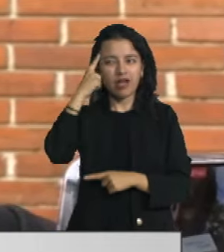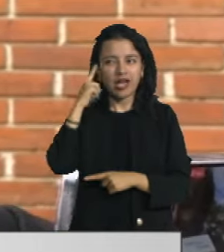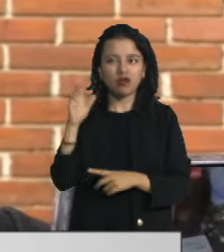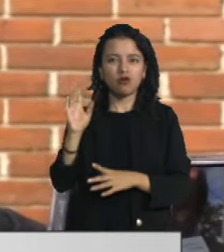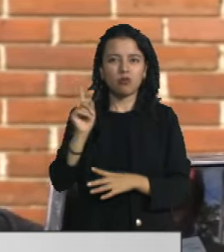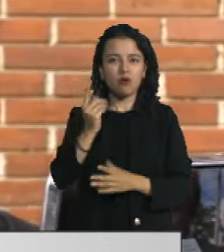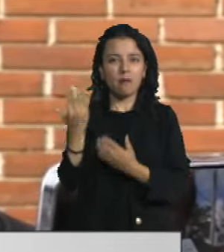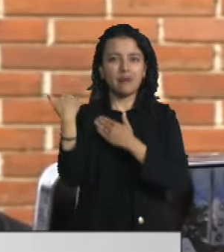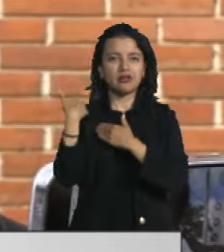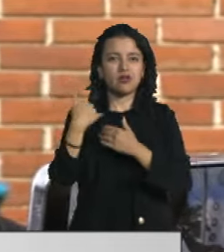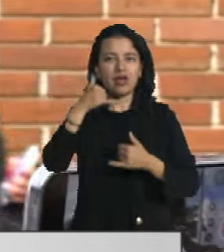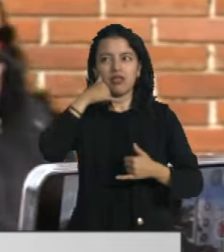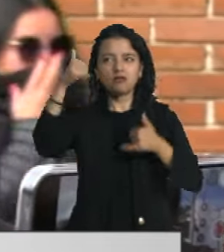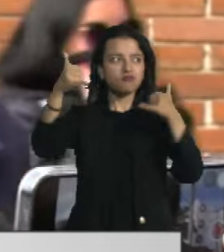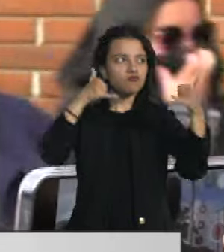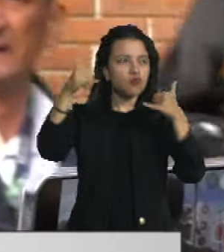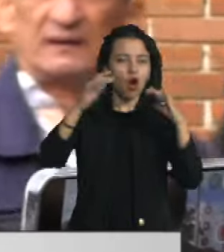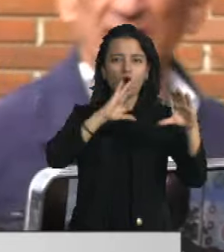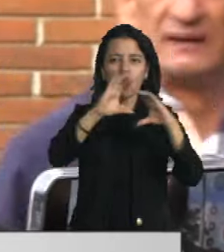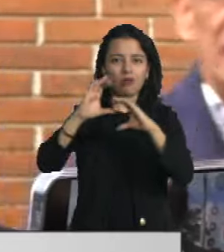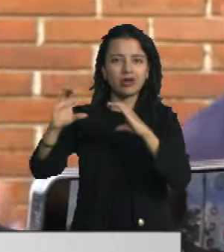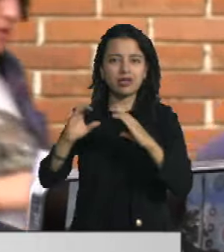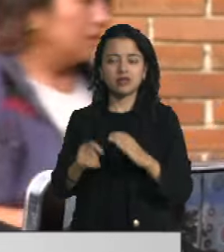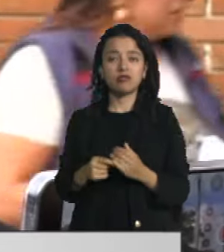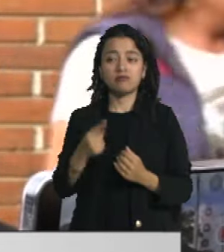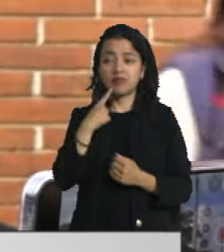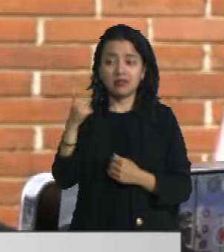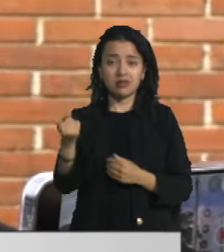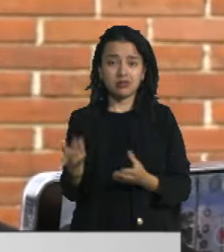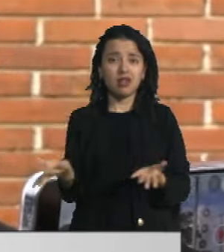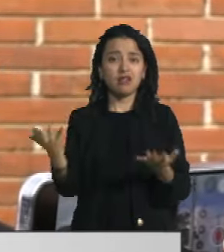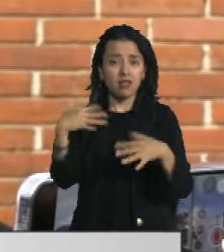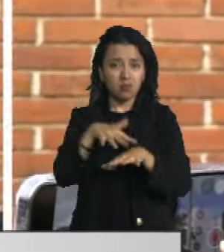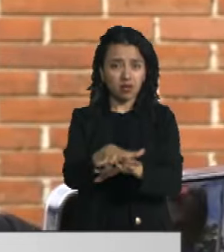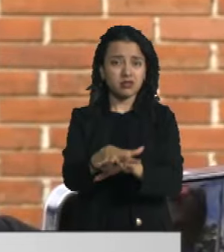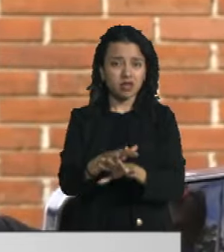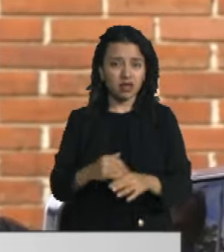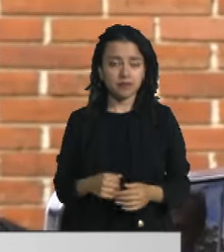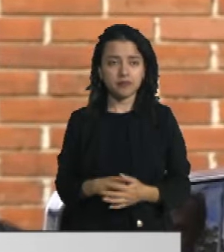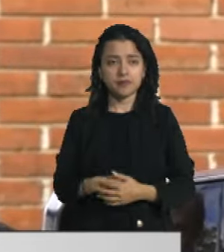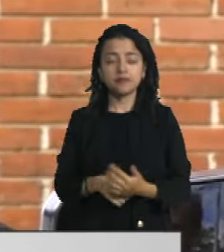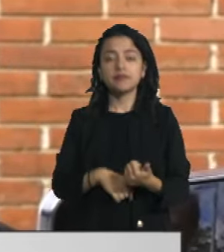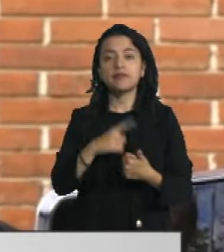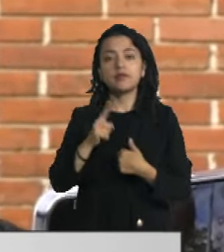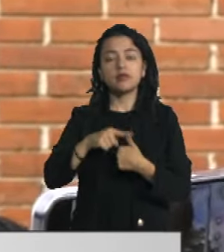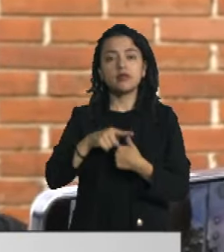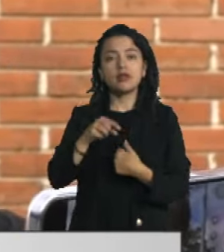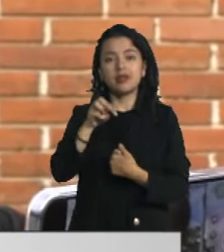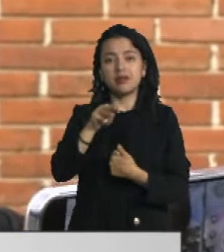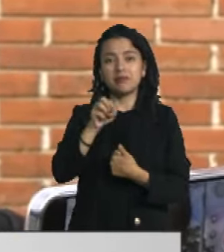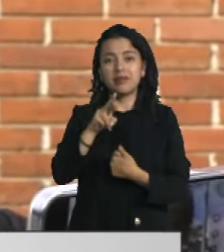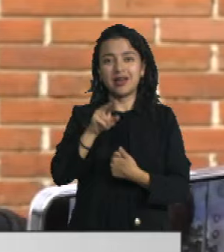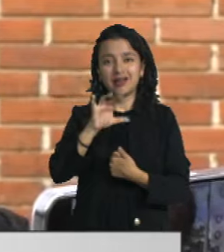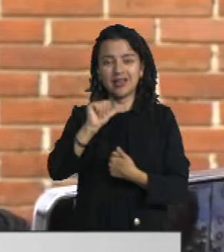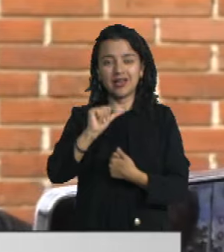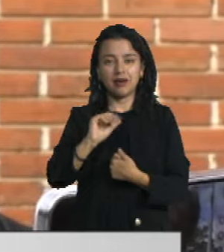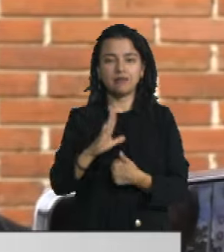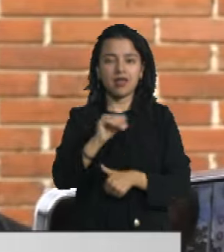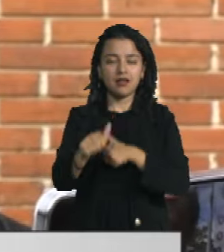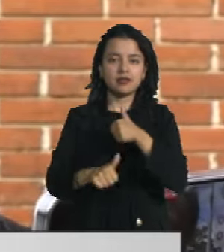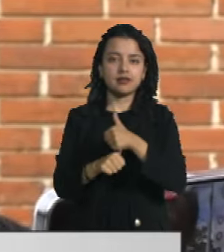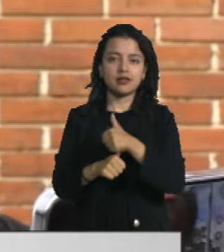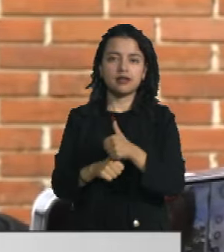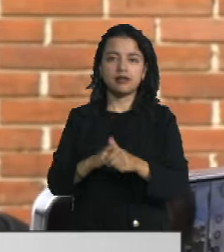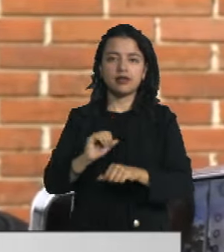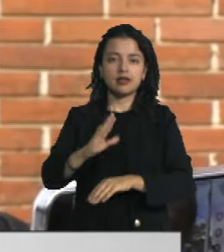vez se le atribuye ser una de las cabezas de este entramado de corrupción, y a su vez María Alejandra Benavides, asistente del